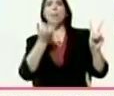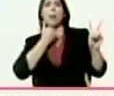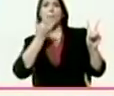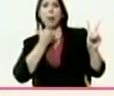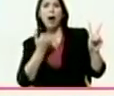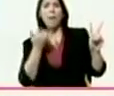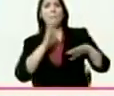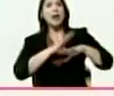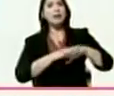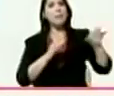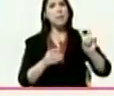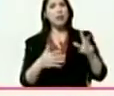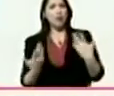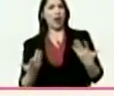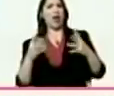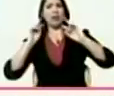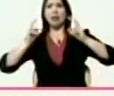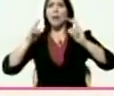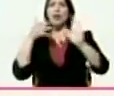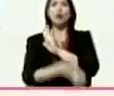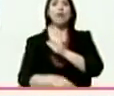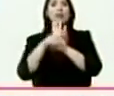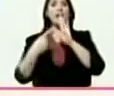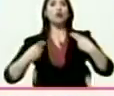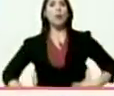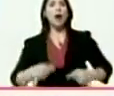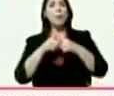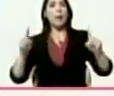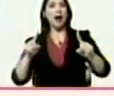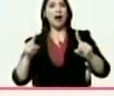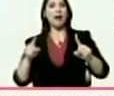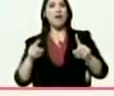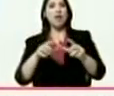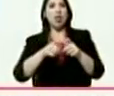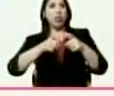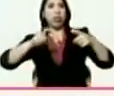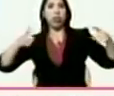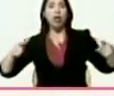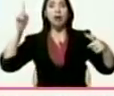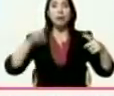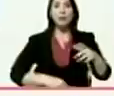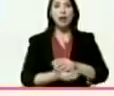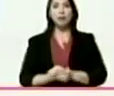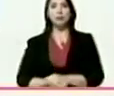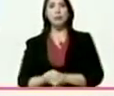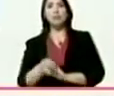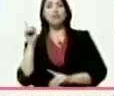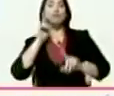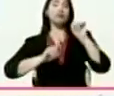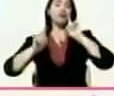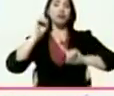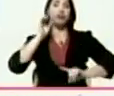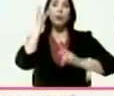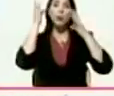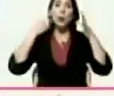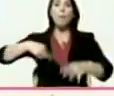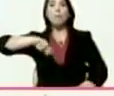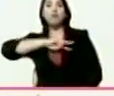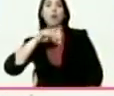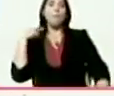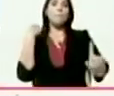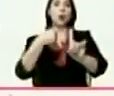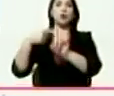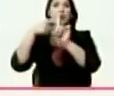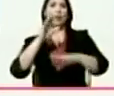ocurrir en Venezuela en materia de derechos humanos, para magnificar y muchas veces para mentir, crear falsos positivos,